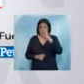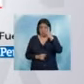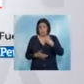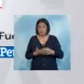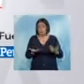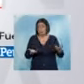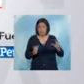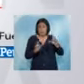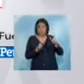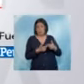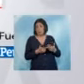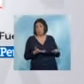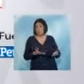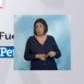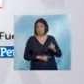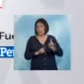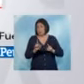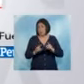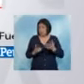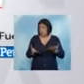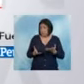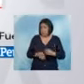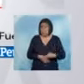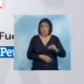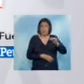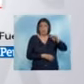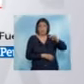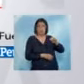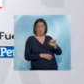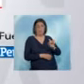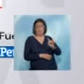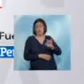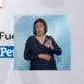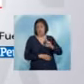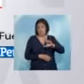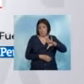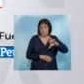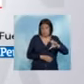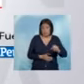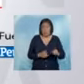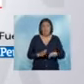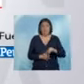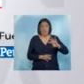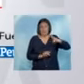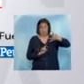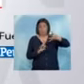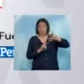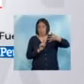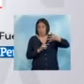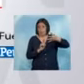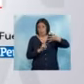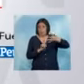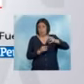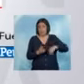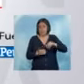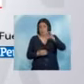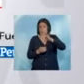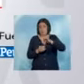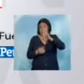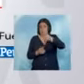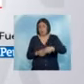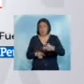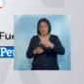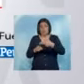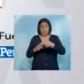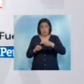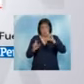el Congreso no va a estar exento de algunos altercados porque Mauricio Mulder ha sido otro, el cuarto más votado de esta lista de